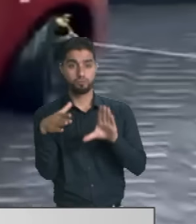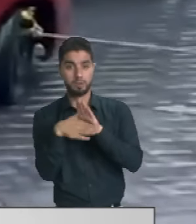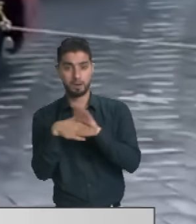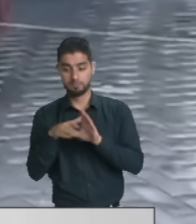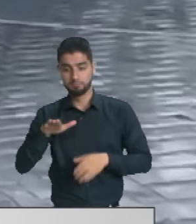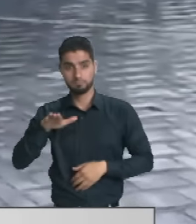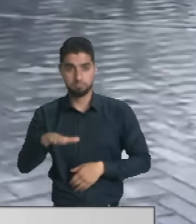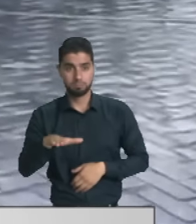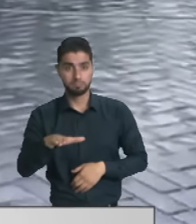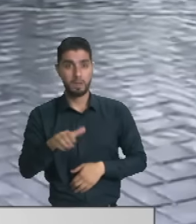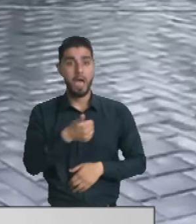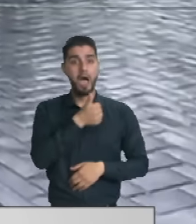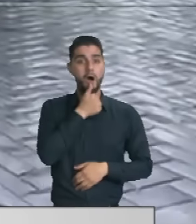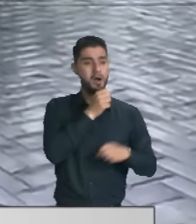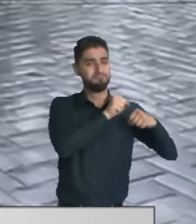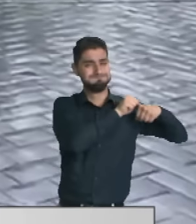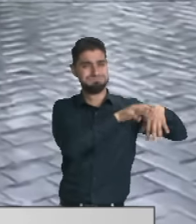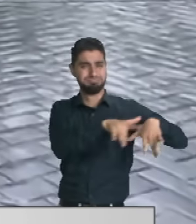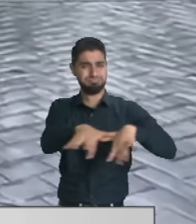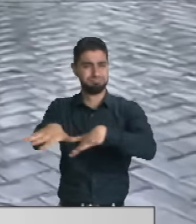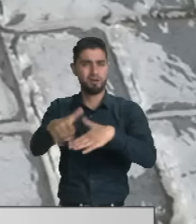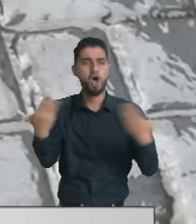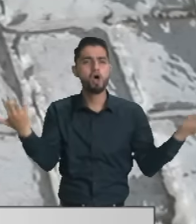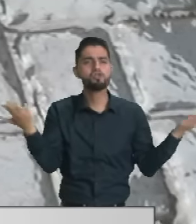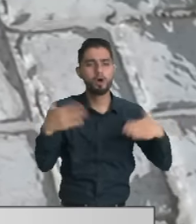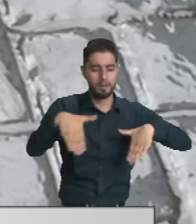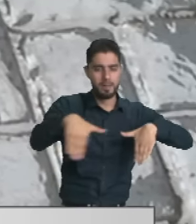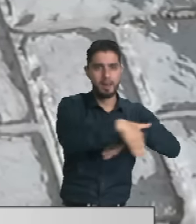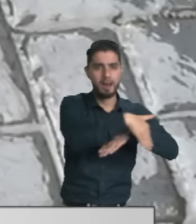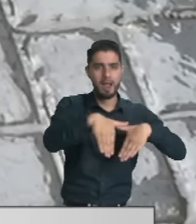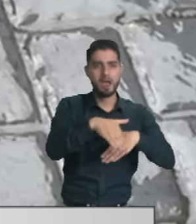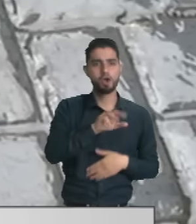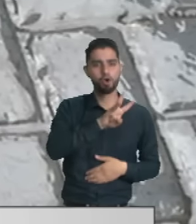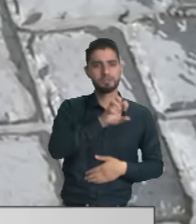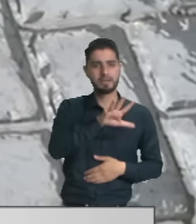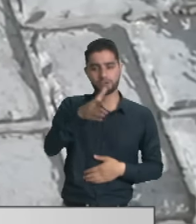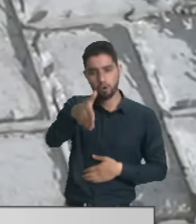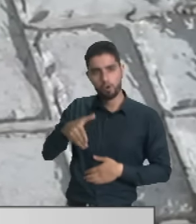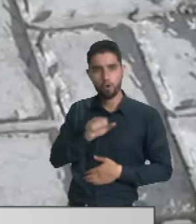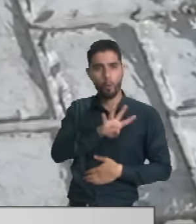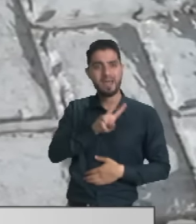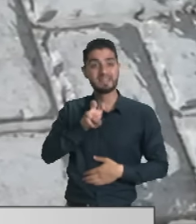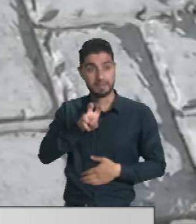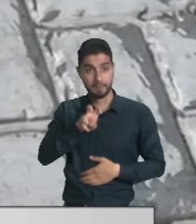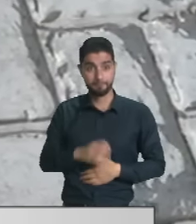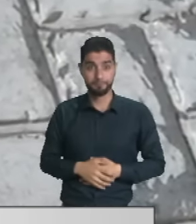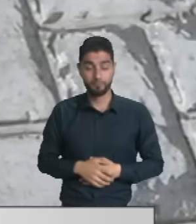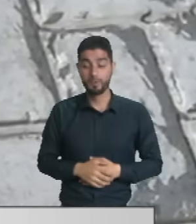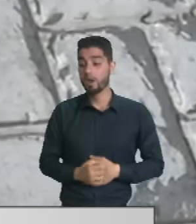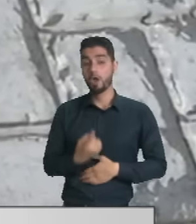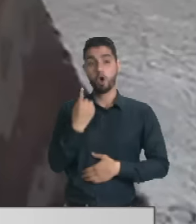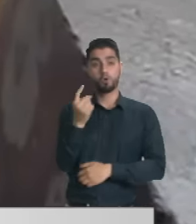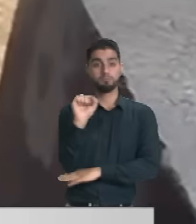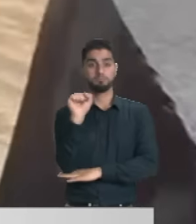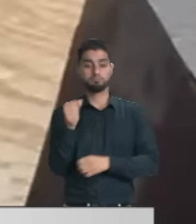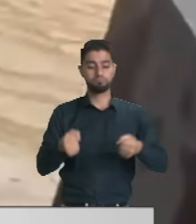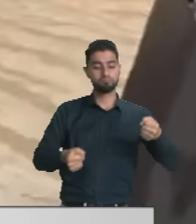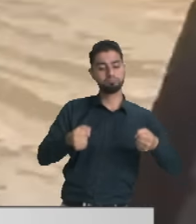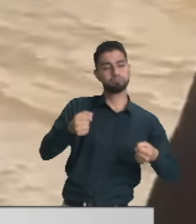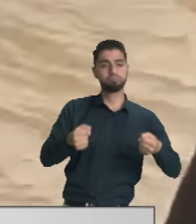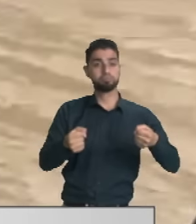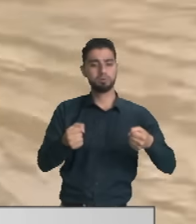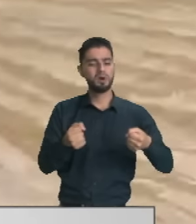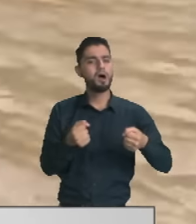en medio del arroyo de la calle 85 con carrera 47. Uno de los automóviles lo conducía el médico Caroline